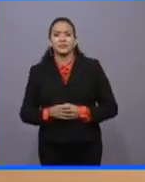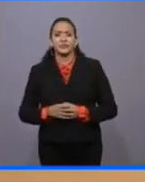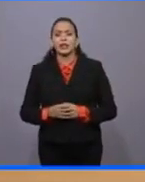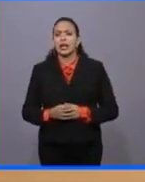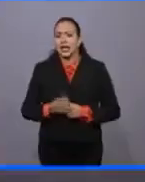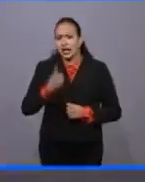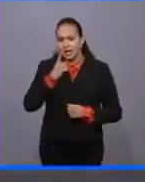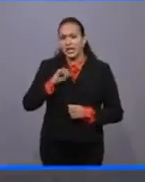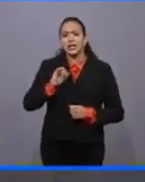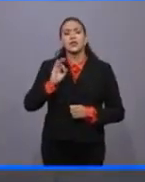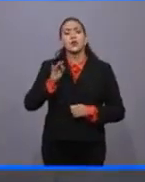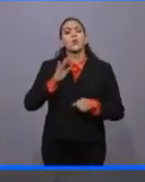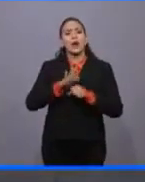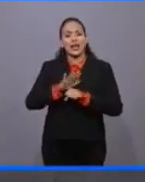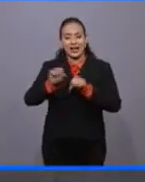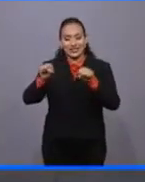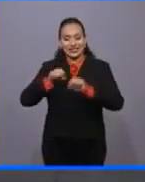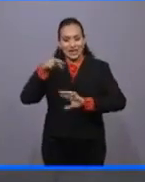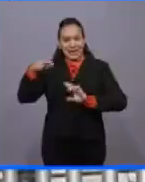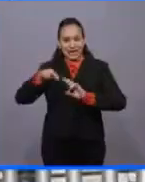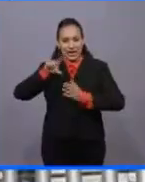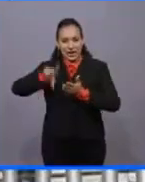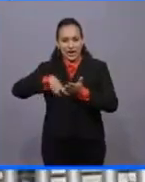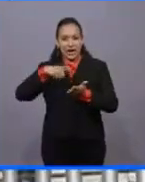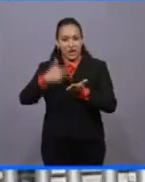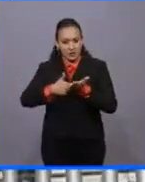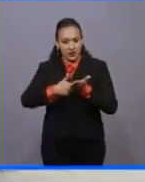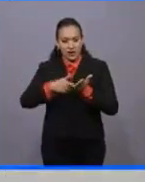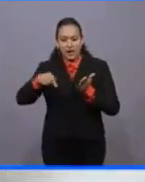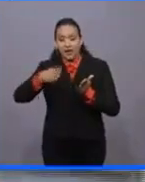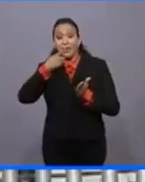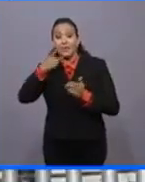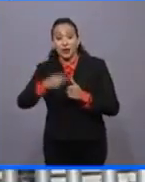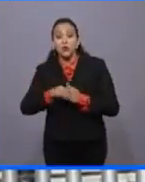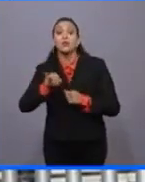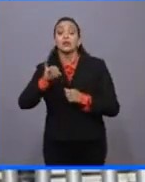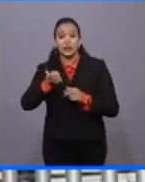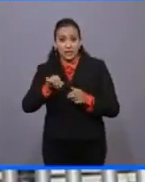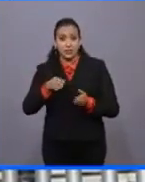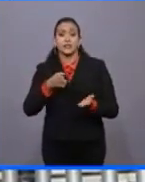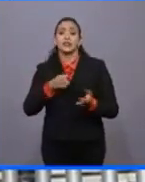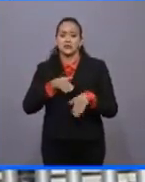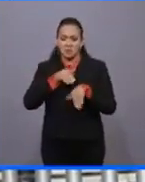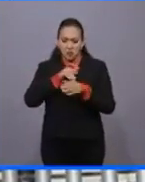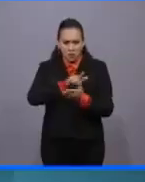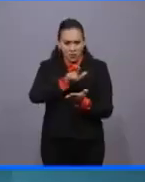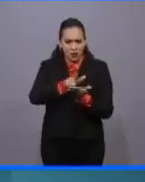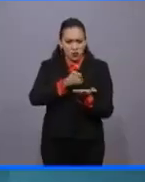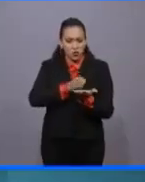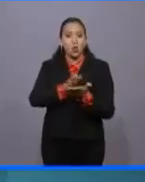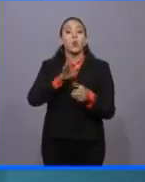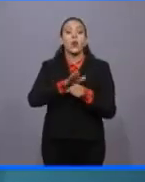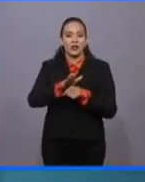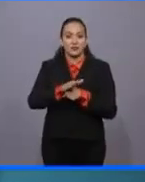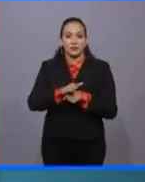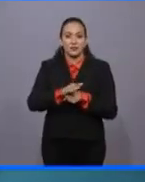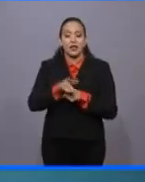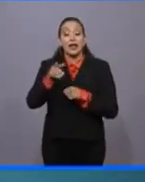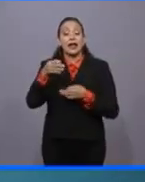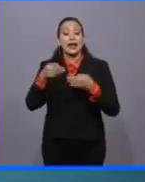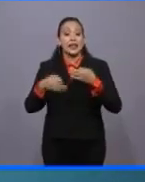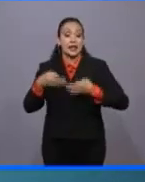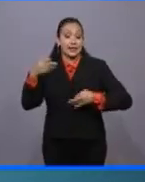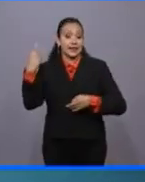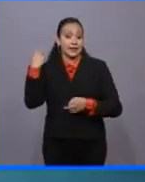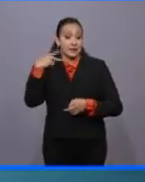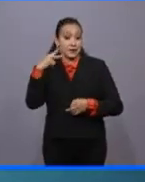la determinación de la Sala Regional Jalapa, que consideró que se apegó al marco legal el fallo del Tribunal Electoral de